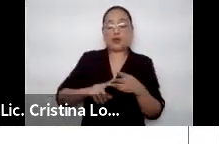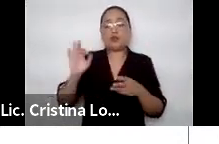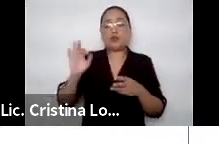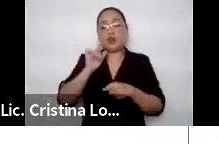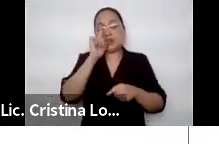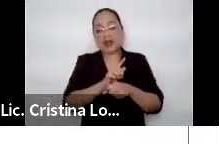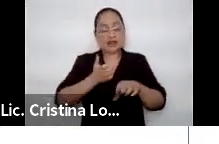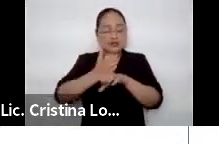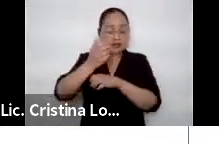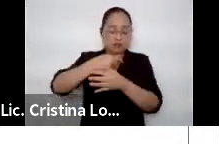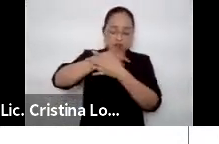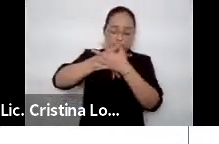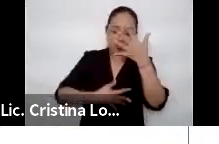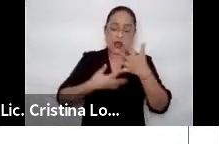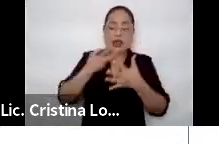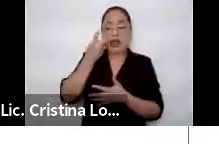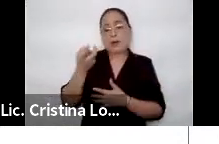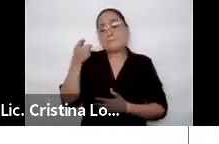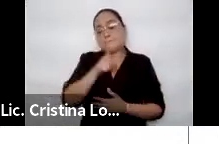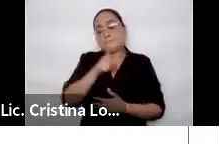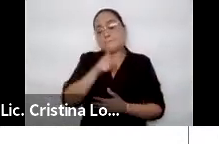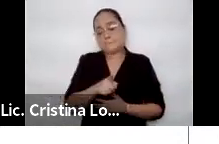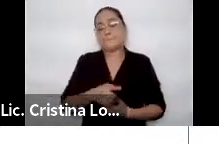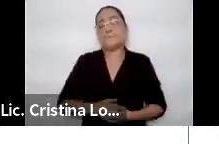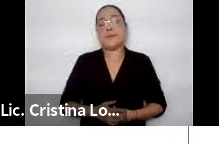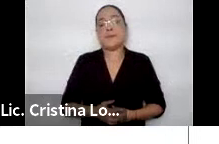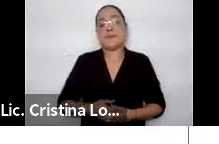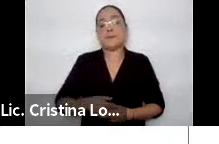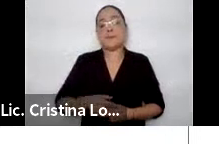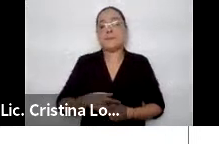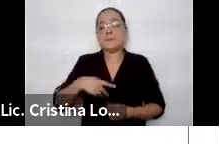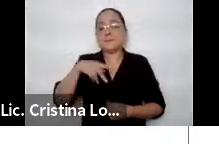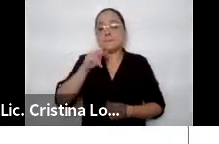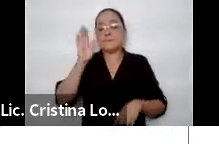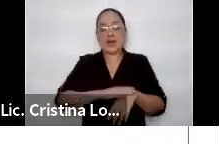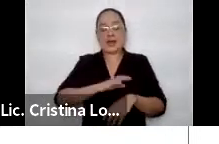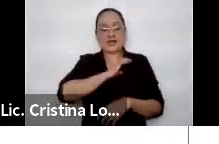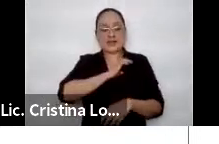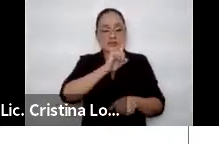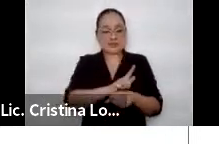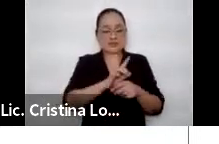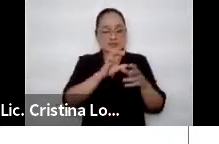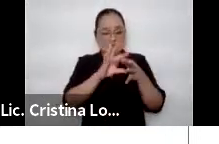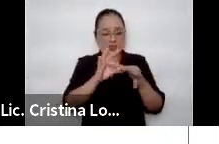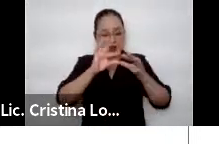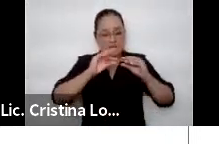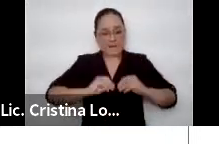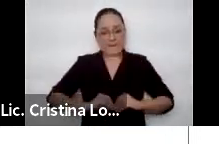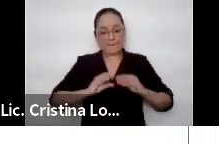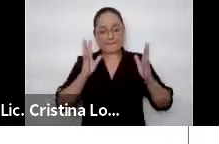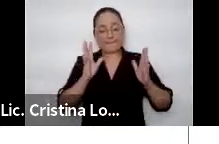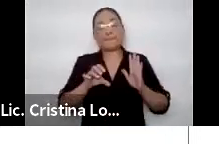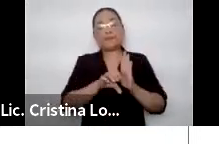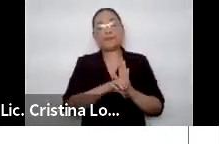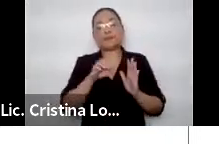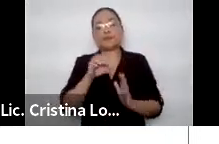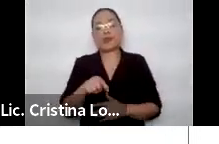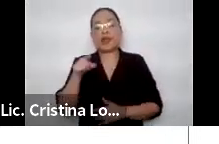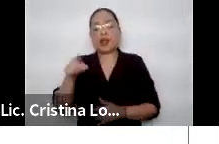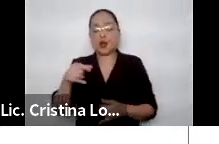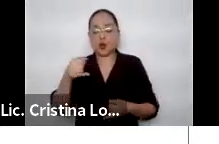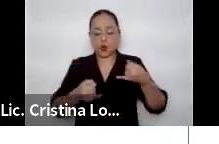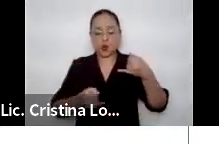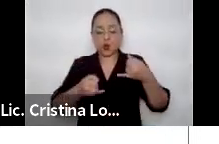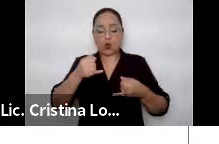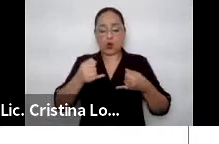locales, etcétera, ¿sí? Pero específicamente, cuando nos estamos refiriendo, por ejemplo, a un juez